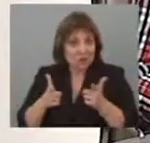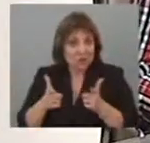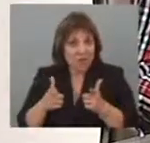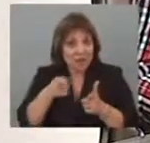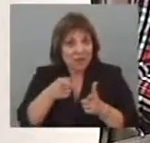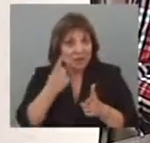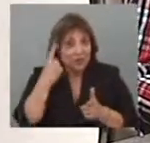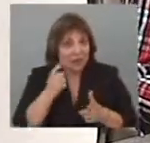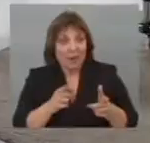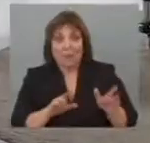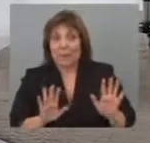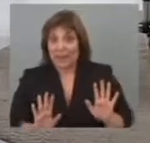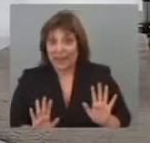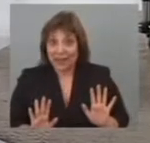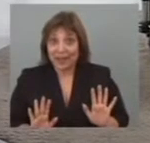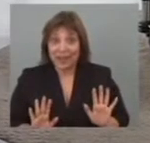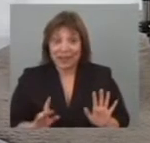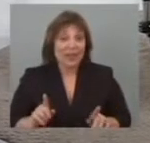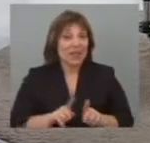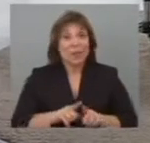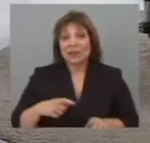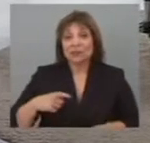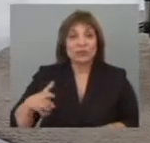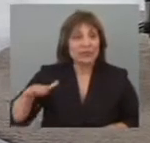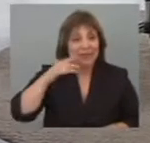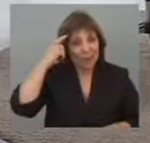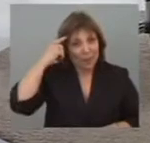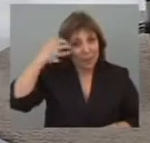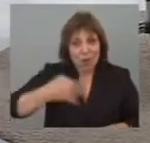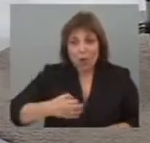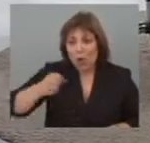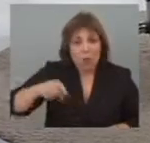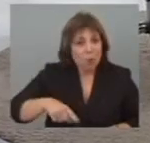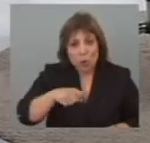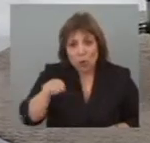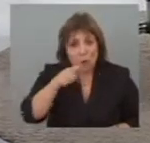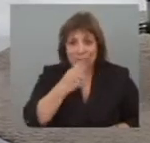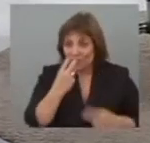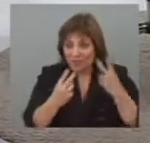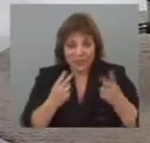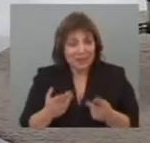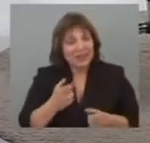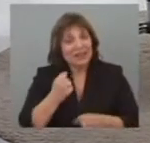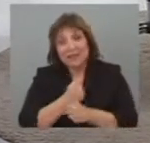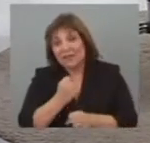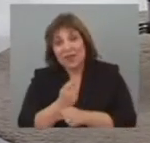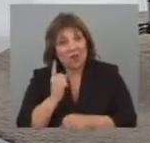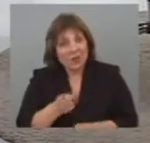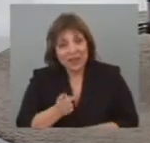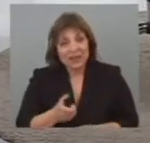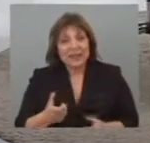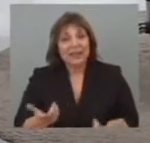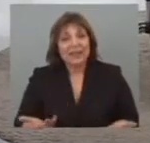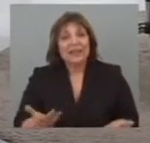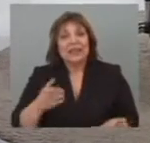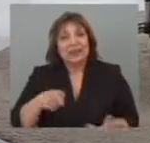hogar. Había en algún caso, pero igual que hay en el resto de la sociedad. Eran chicos comunes y corrientes que vemos y sobre los que hay que trabajar mucho y sobre todo a la sociedad.